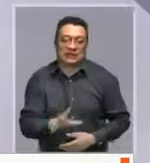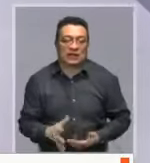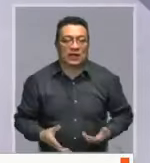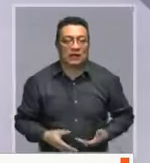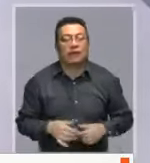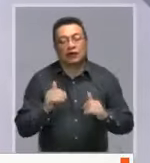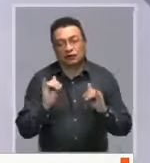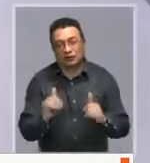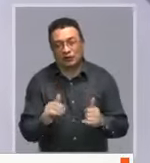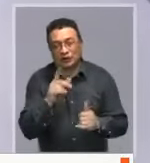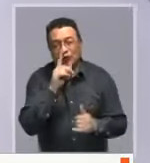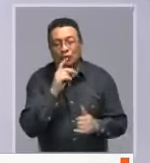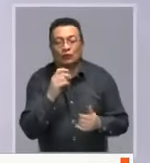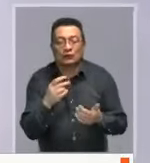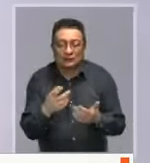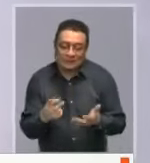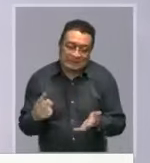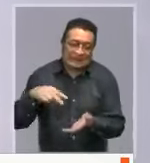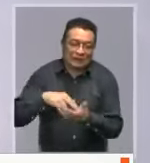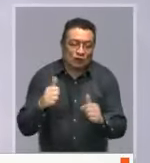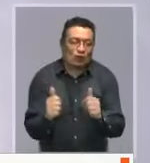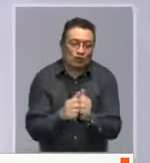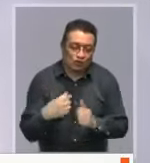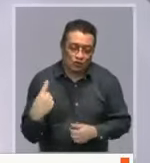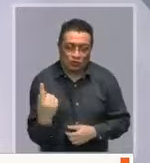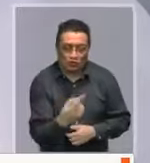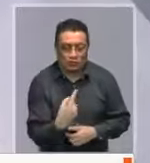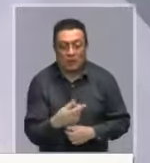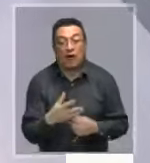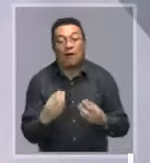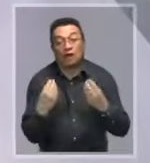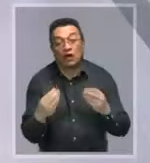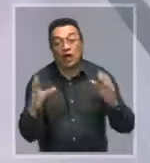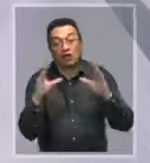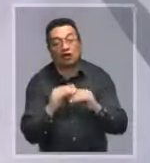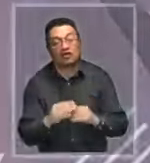levantamos juntos. Muchas gracias, Marcelo, que estés muy bien. Buenas noches. Buenas noches.